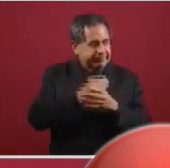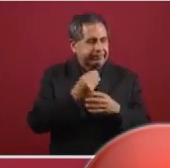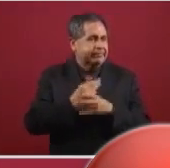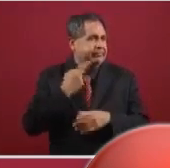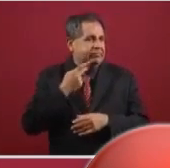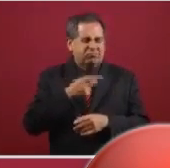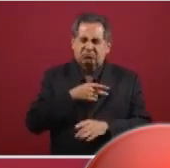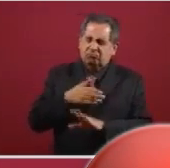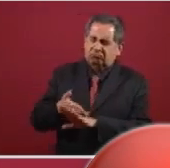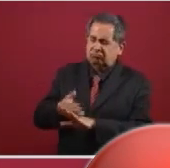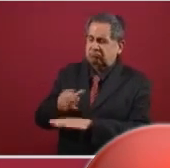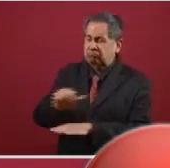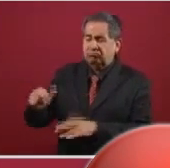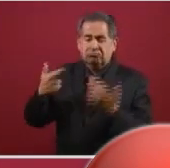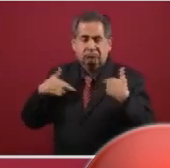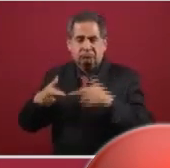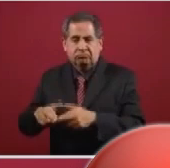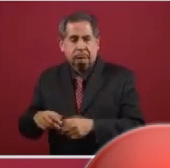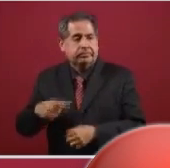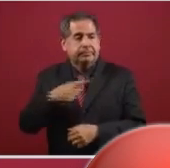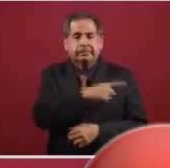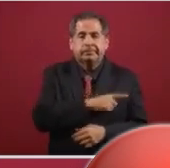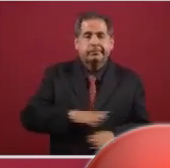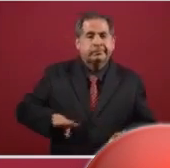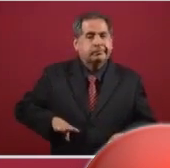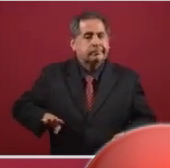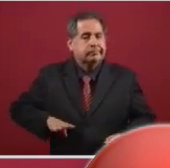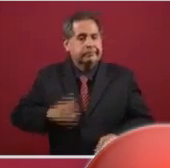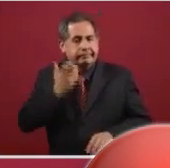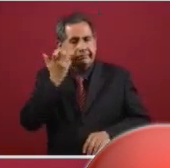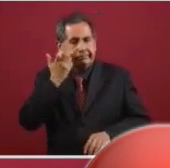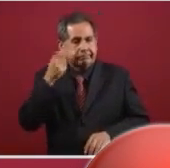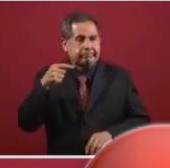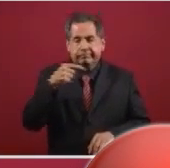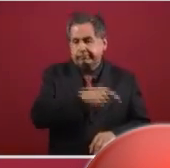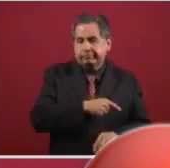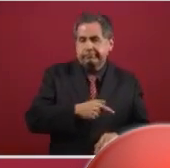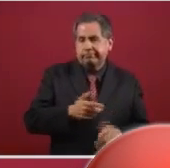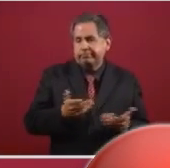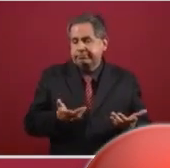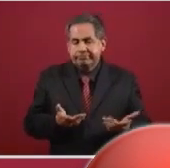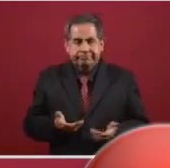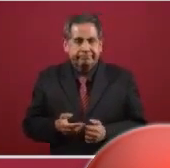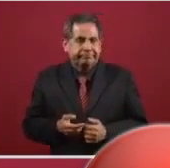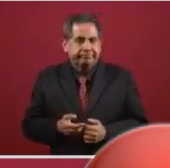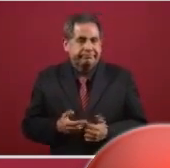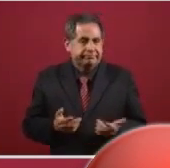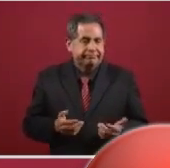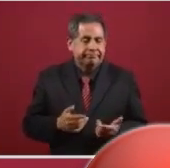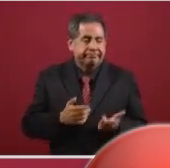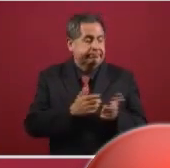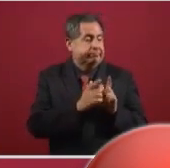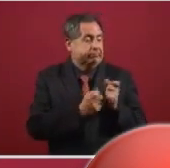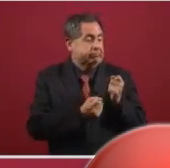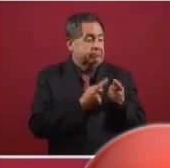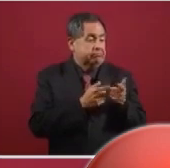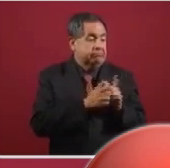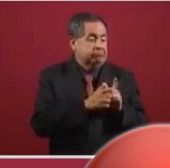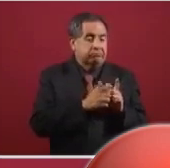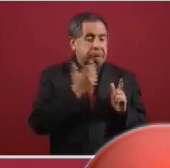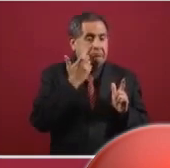ideológicas, por el interés de unos